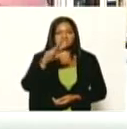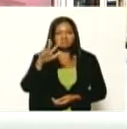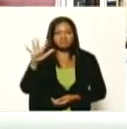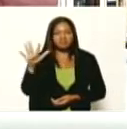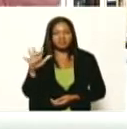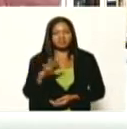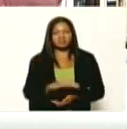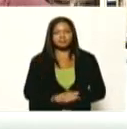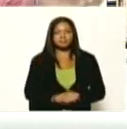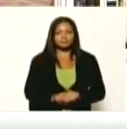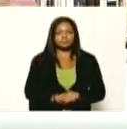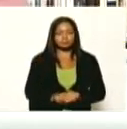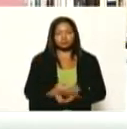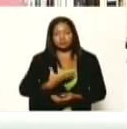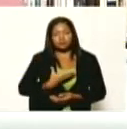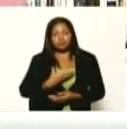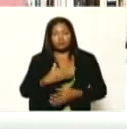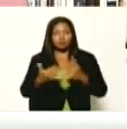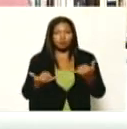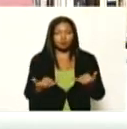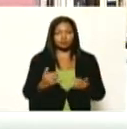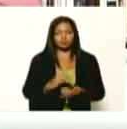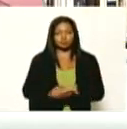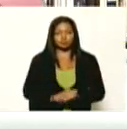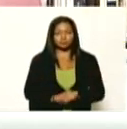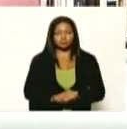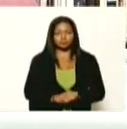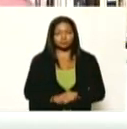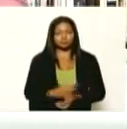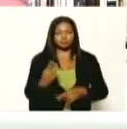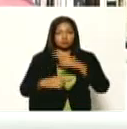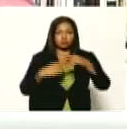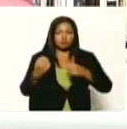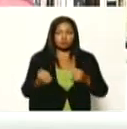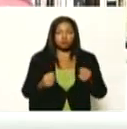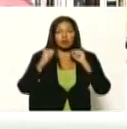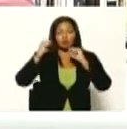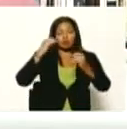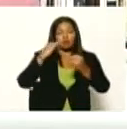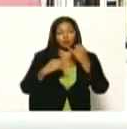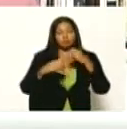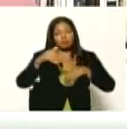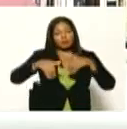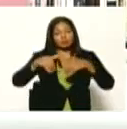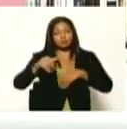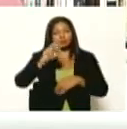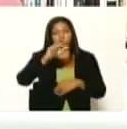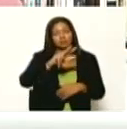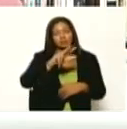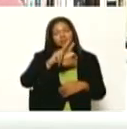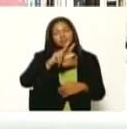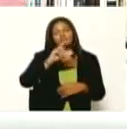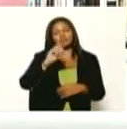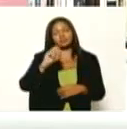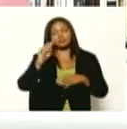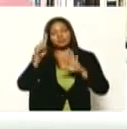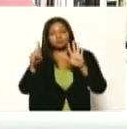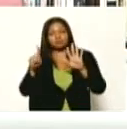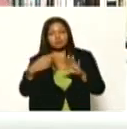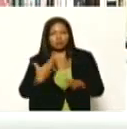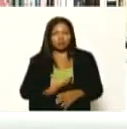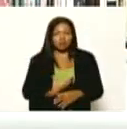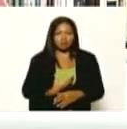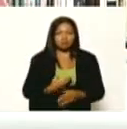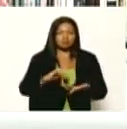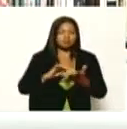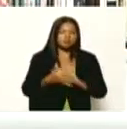335. Son 335 alcaldías. Y la revolución ganó en las últimas elecciones 306 alcaldías.